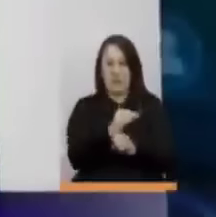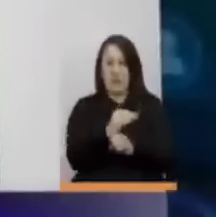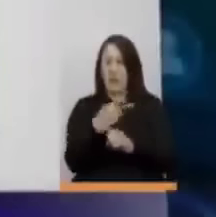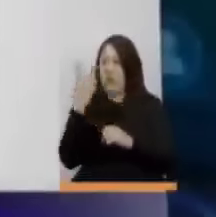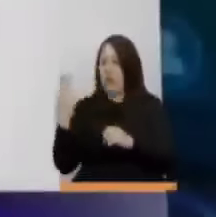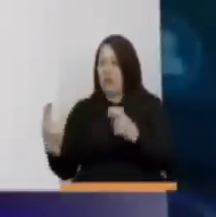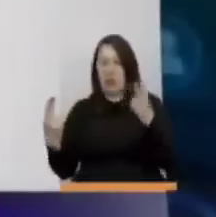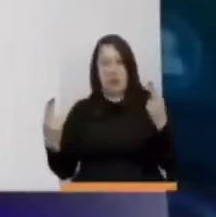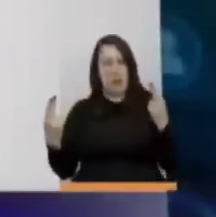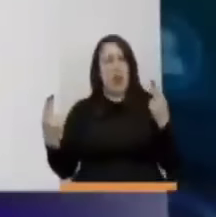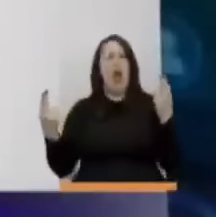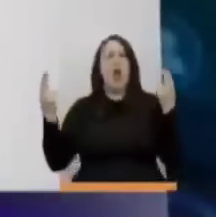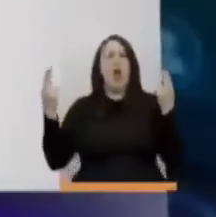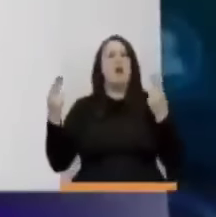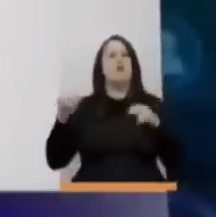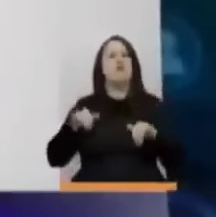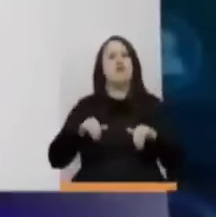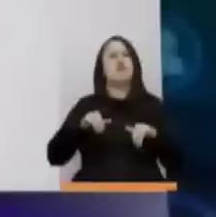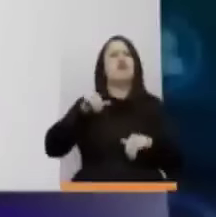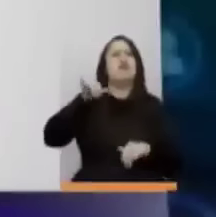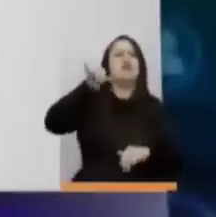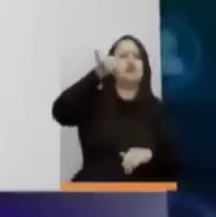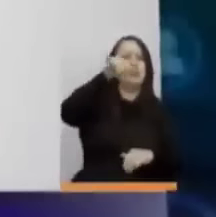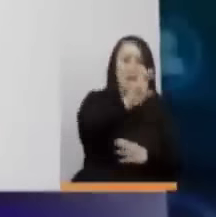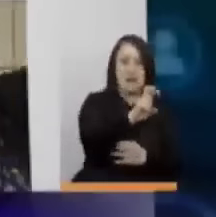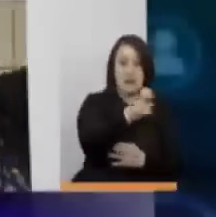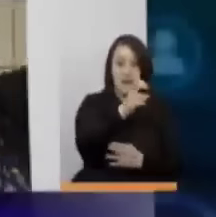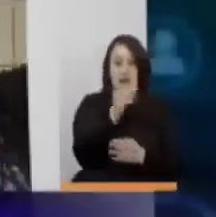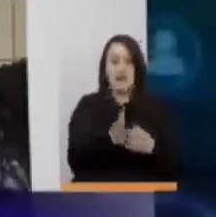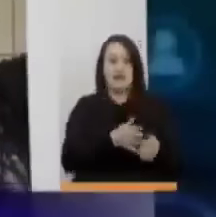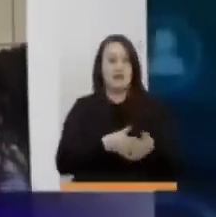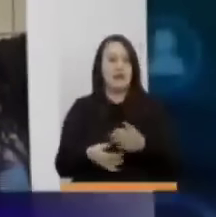altos funcionarios viajaron en vuelo privado en el avión de la Fiscalía a